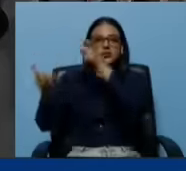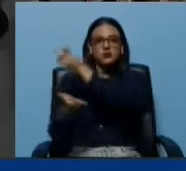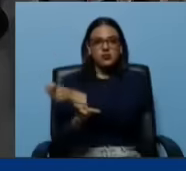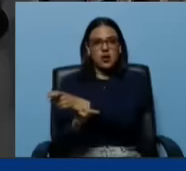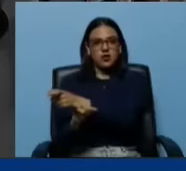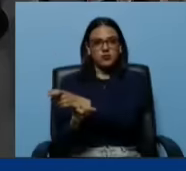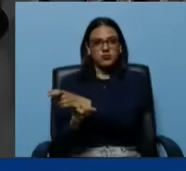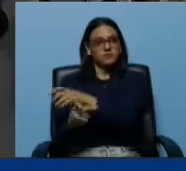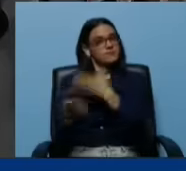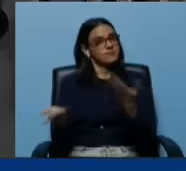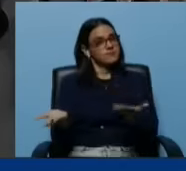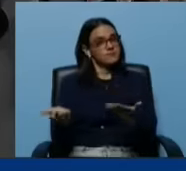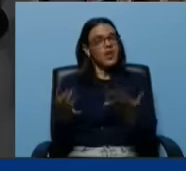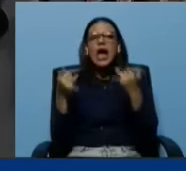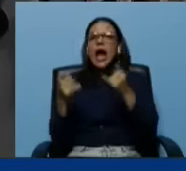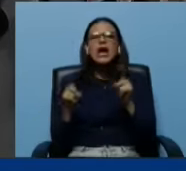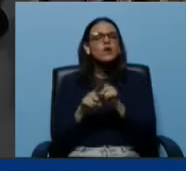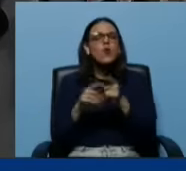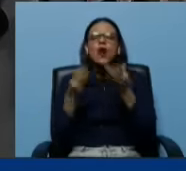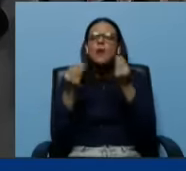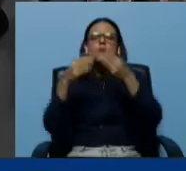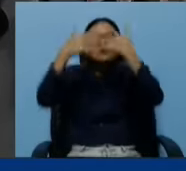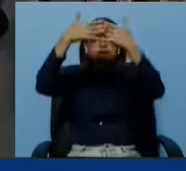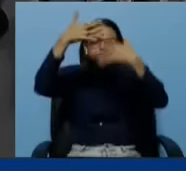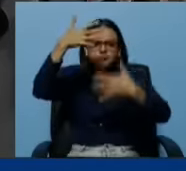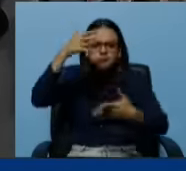Hay muchísimos ejemplos.